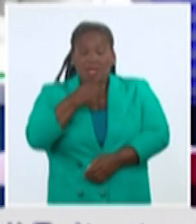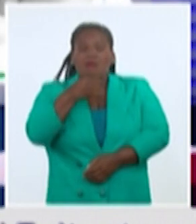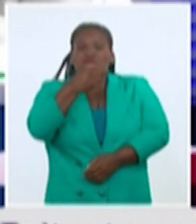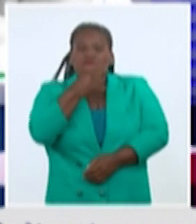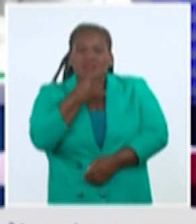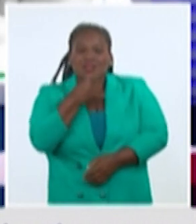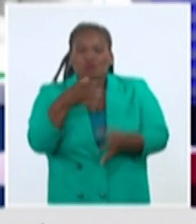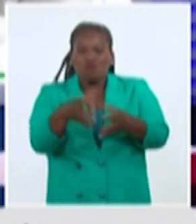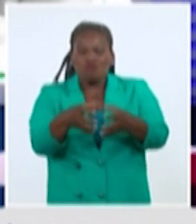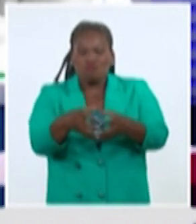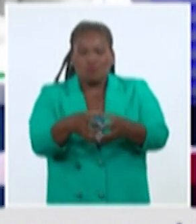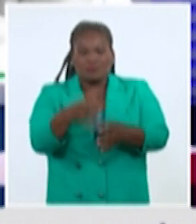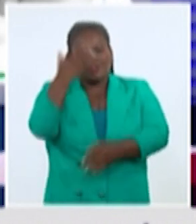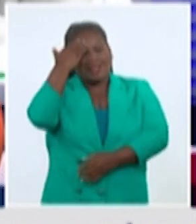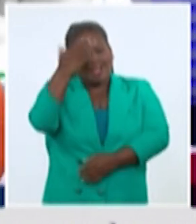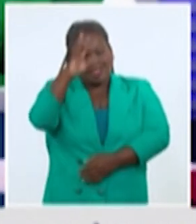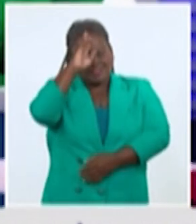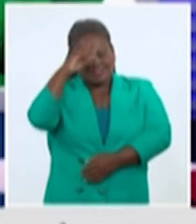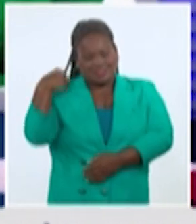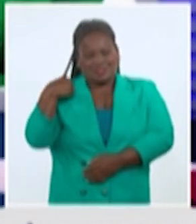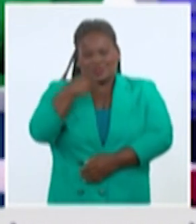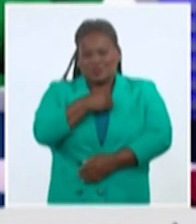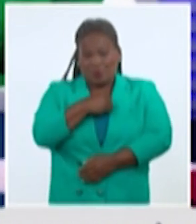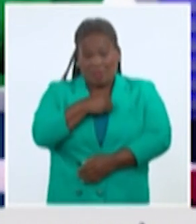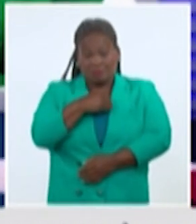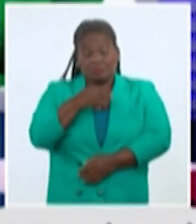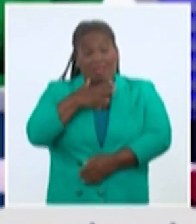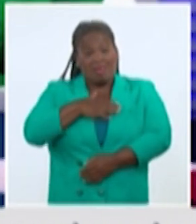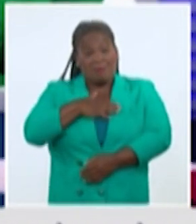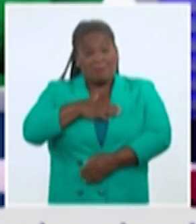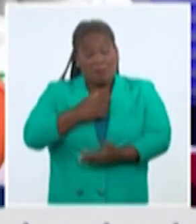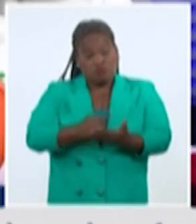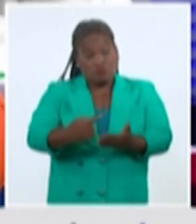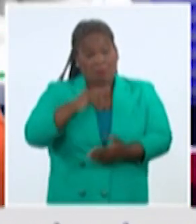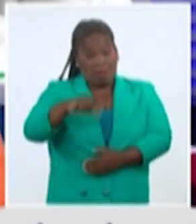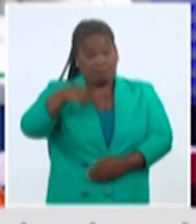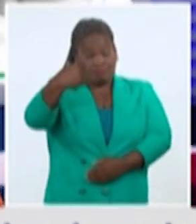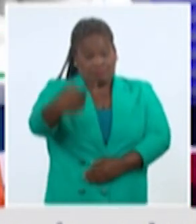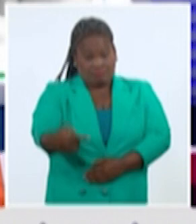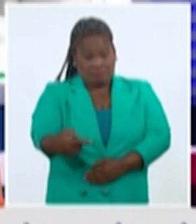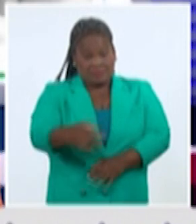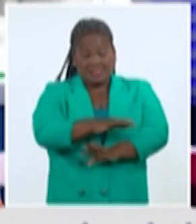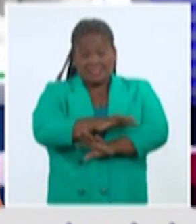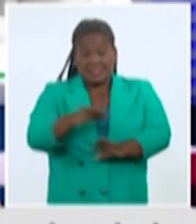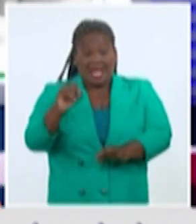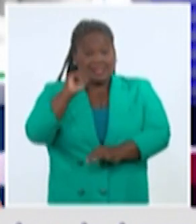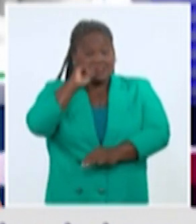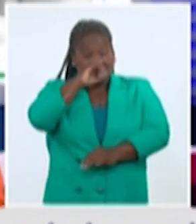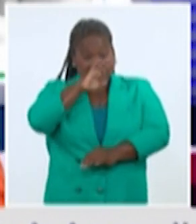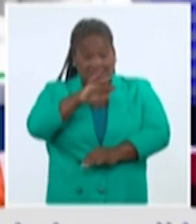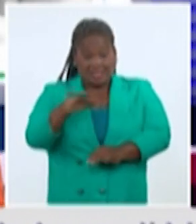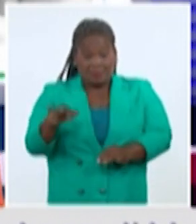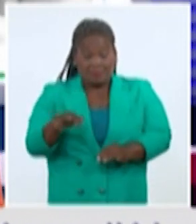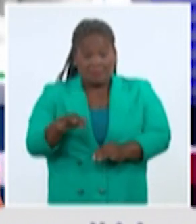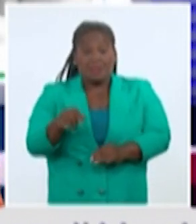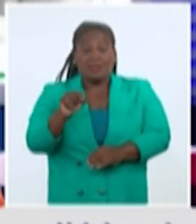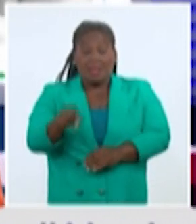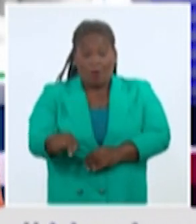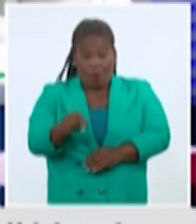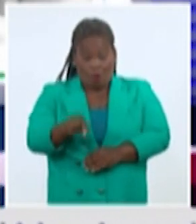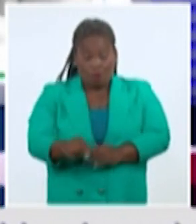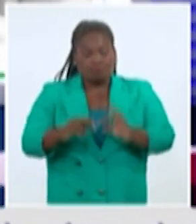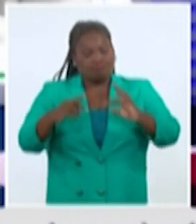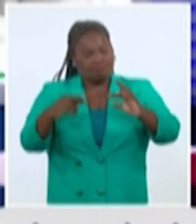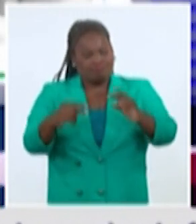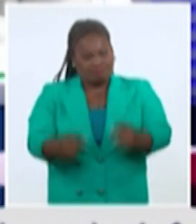doctora, por toda esta información. La esperamos la próxima semana. Así estamos poniendo punto final a nuestra emisión. Hoy reiteramos,